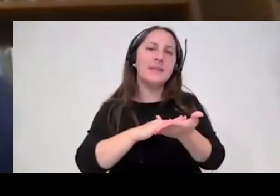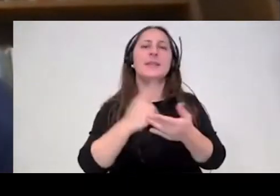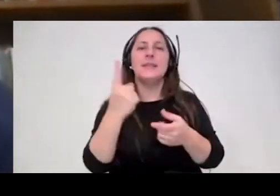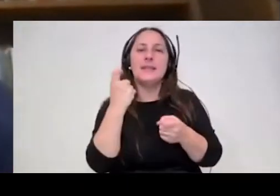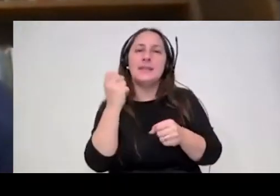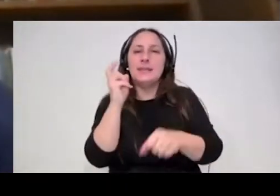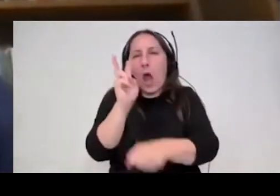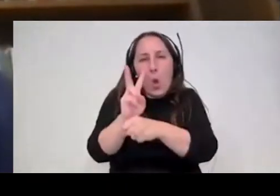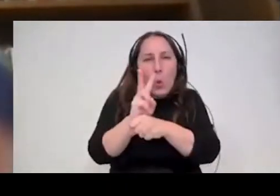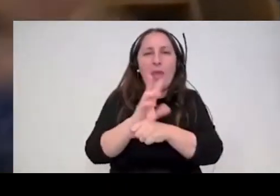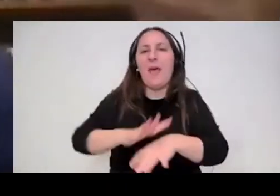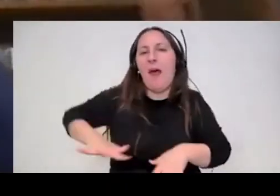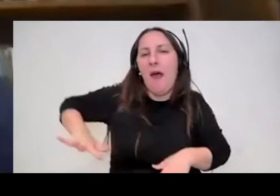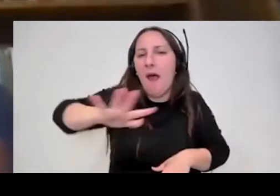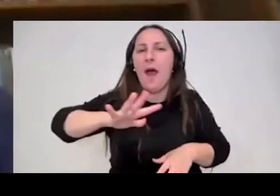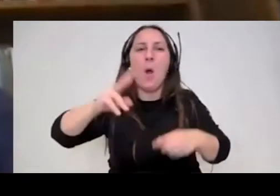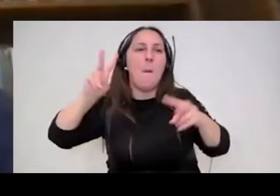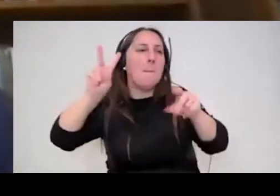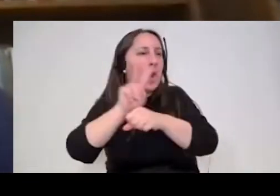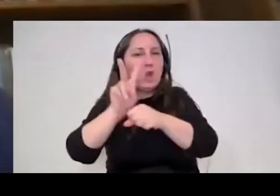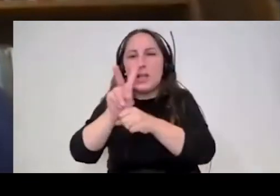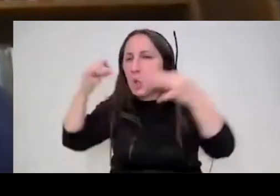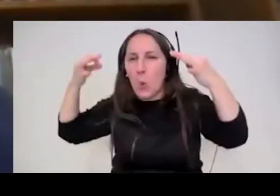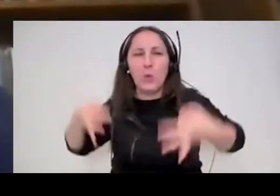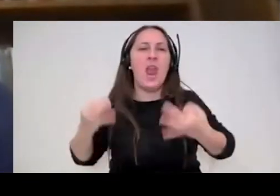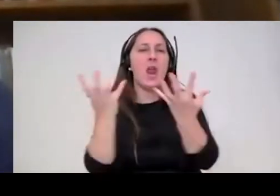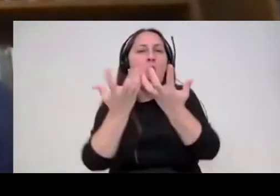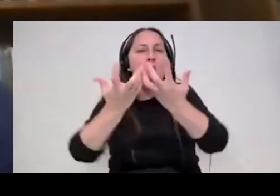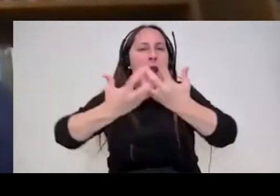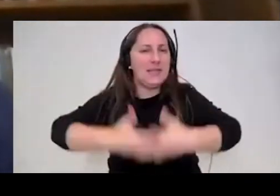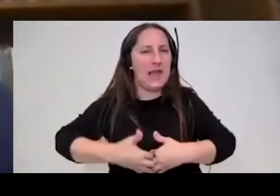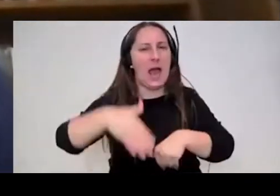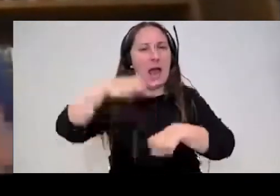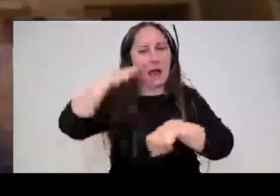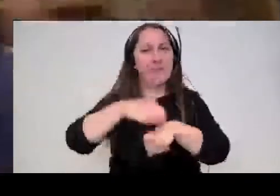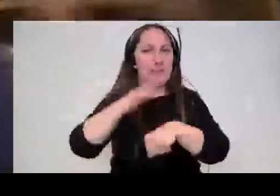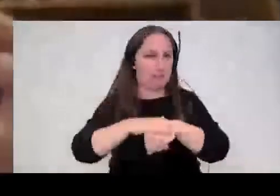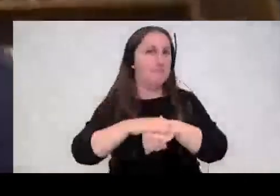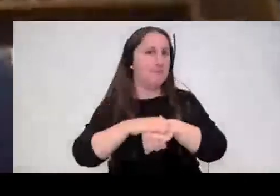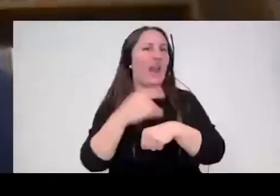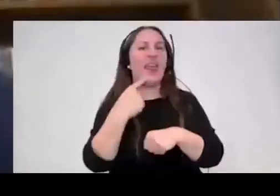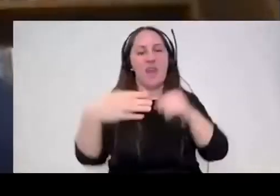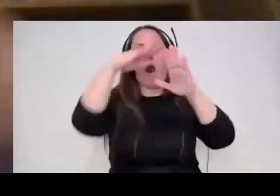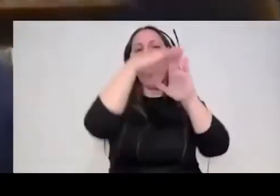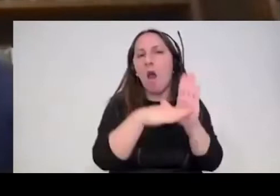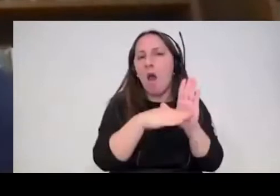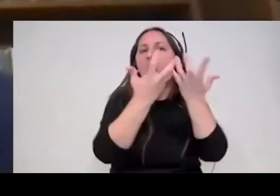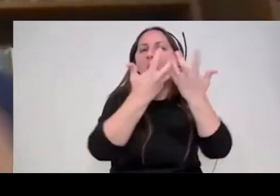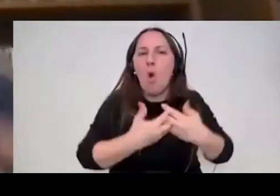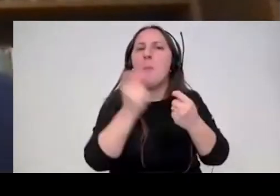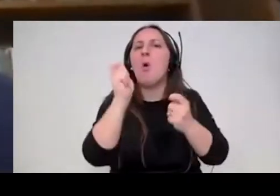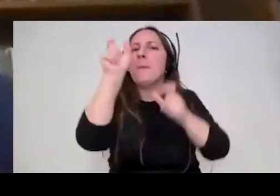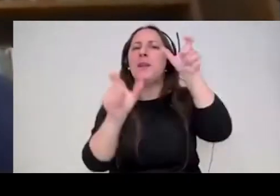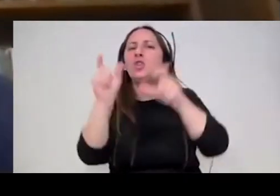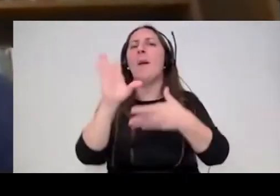poder funcionar. Necesita tener una organización que establezca cómo funciona, quién